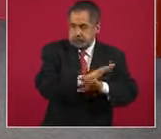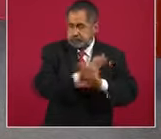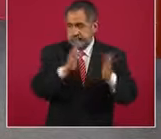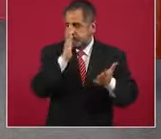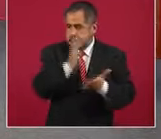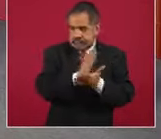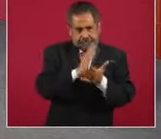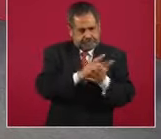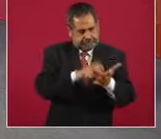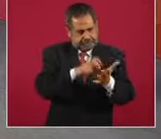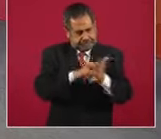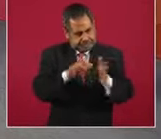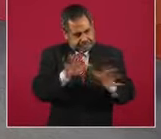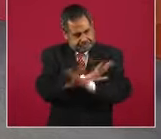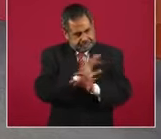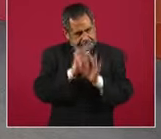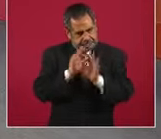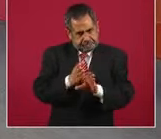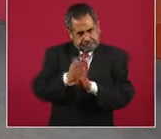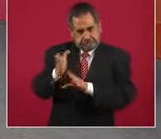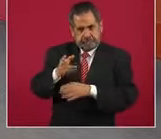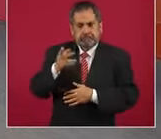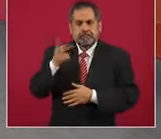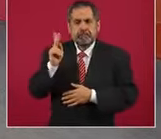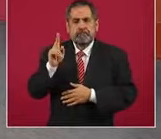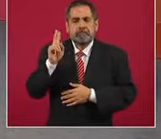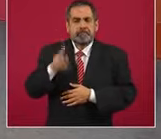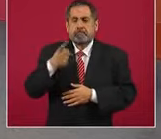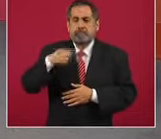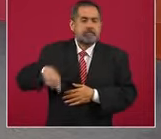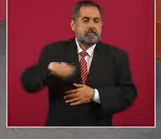corrigió, pero no teníamos